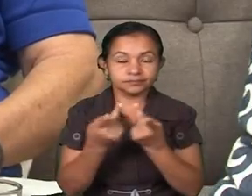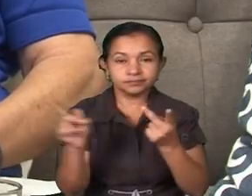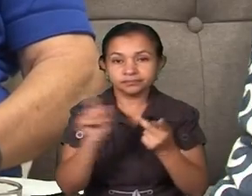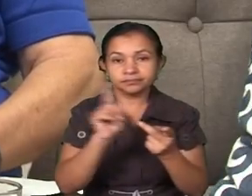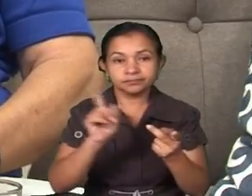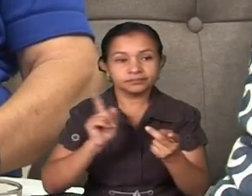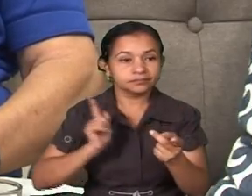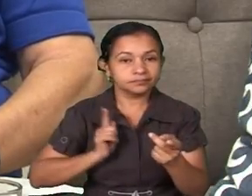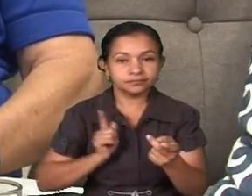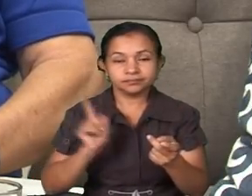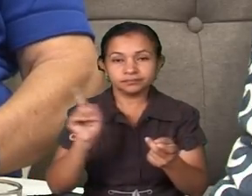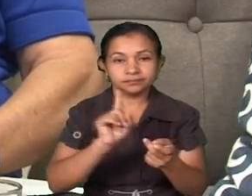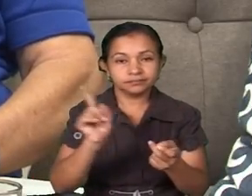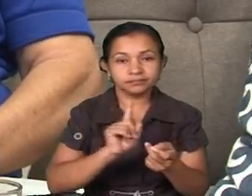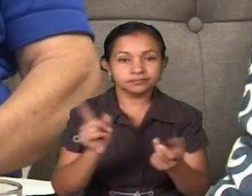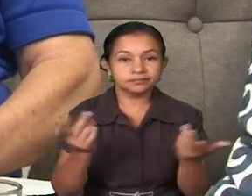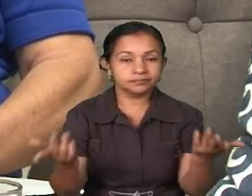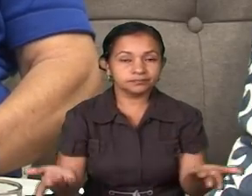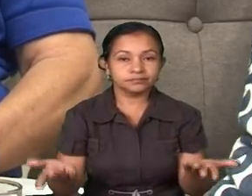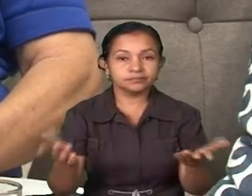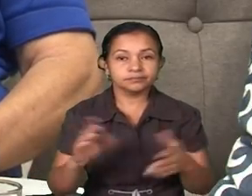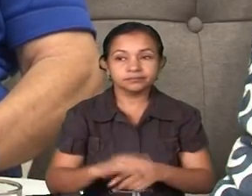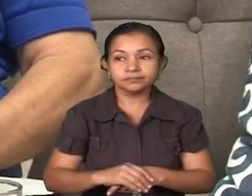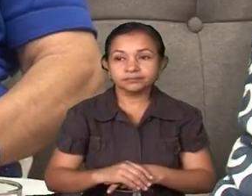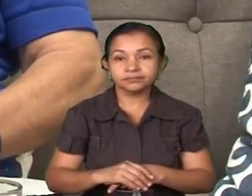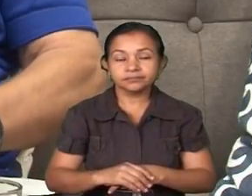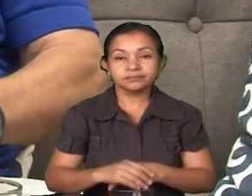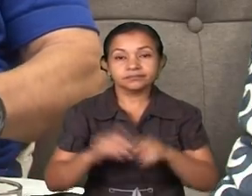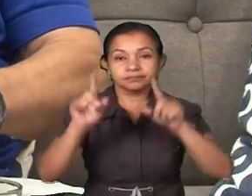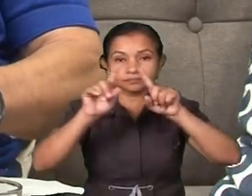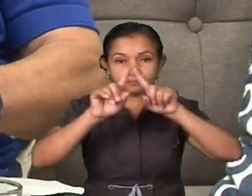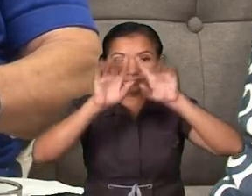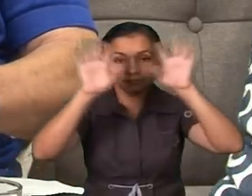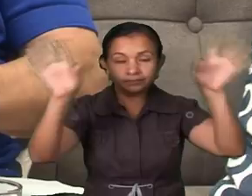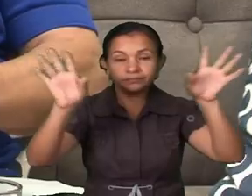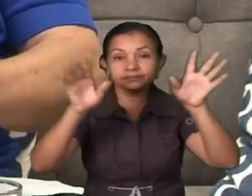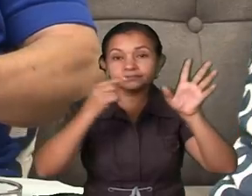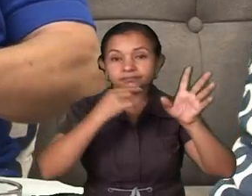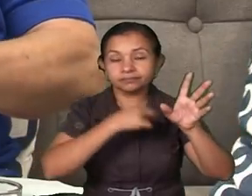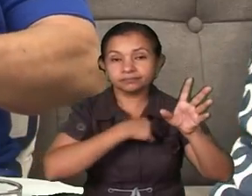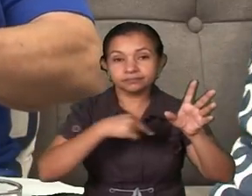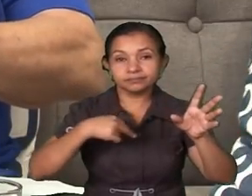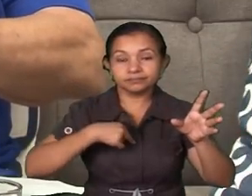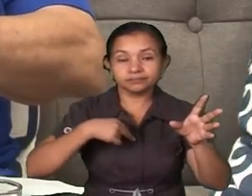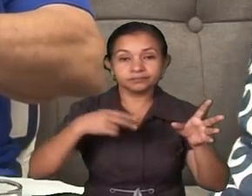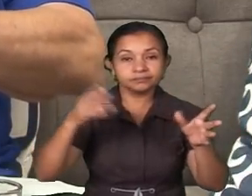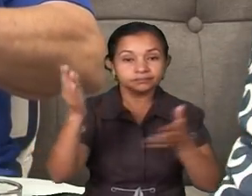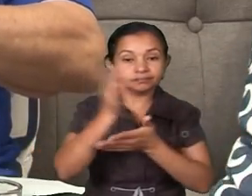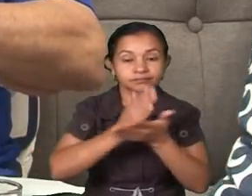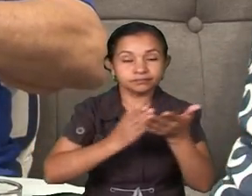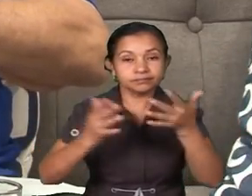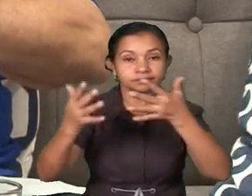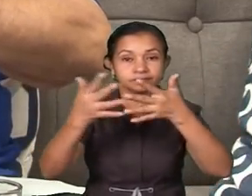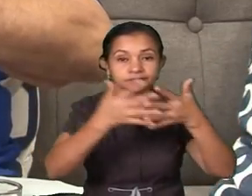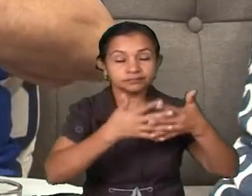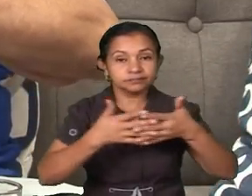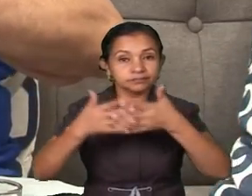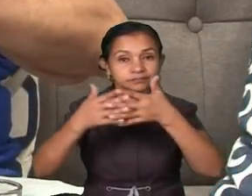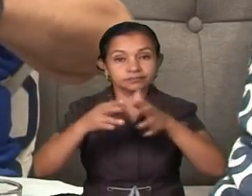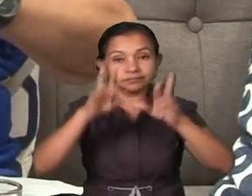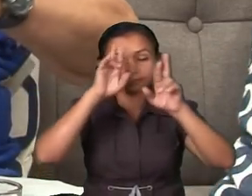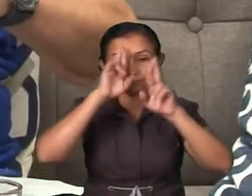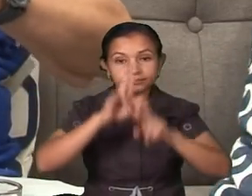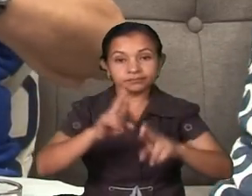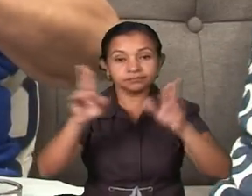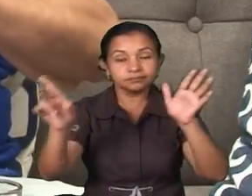no existen. Y entonces, eso está claro, eso está claro. Y hay quienes creen que en Estados Unidos se respetan